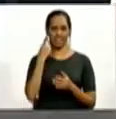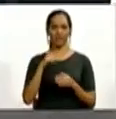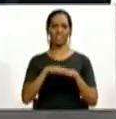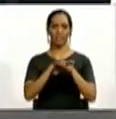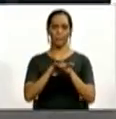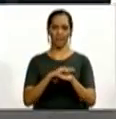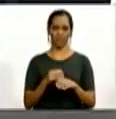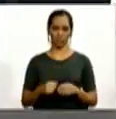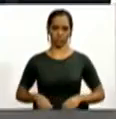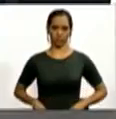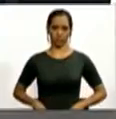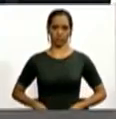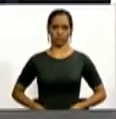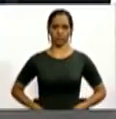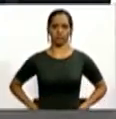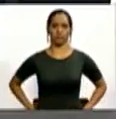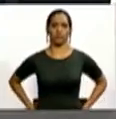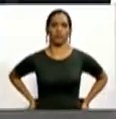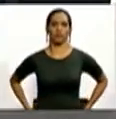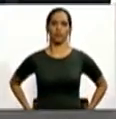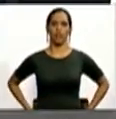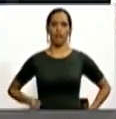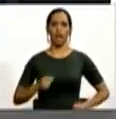Hay un tema ahí que hay que rescatar.